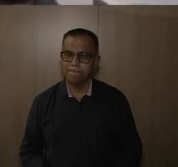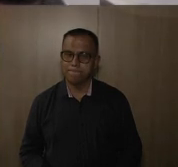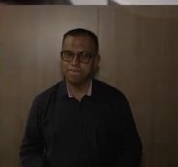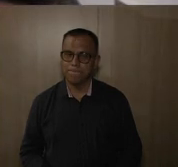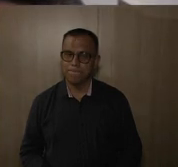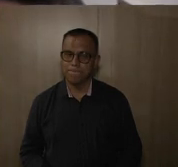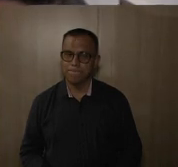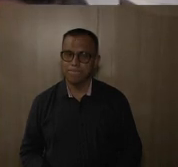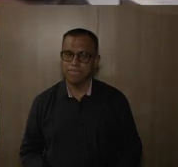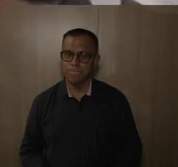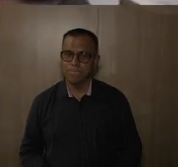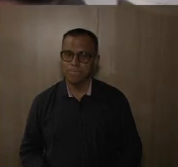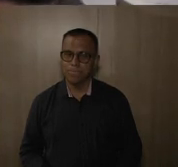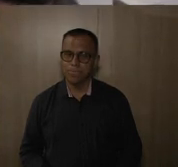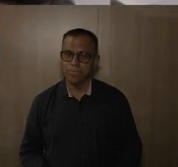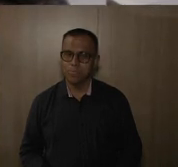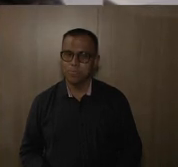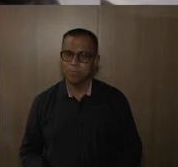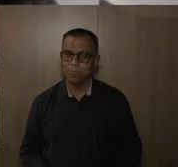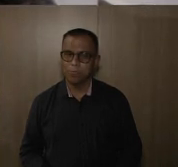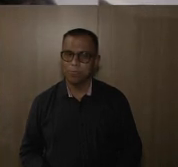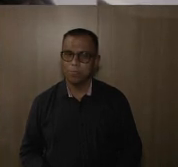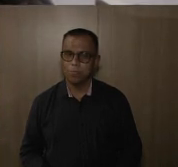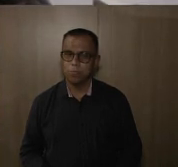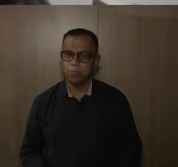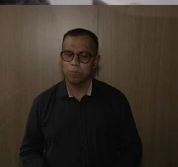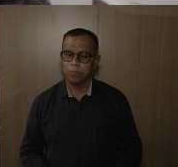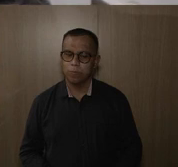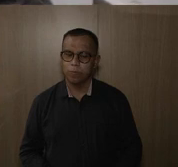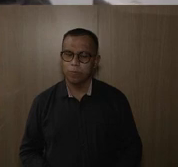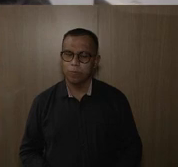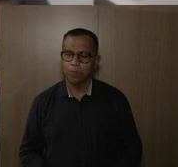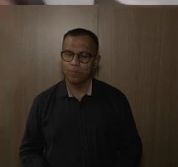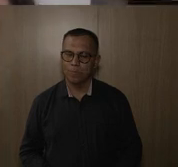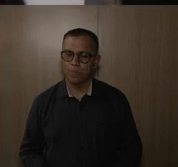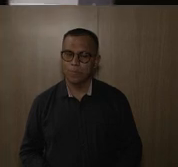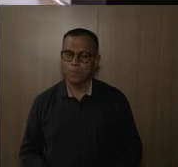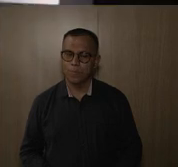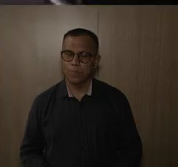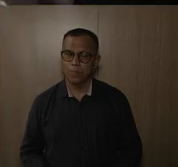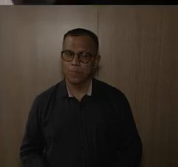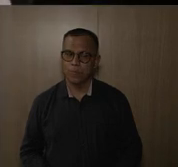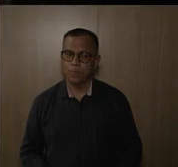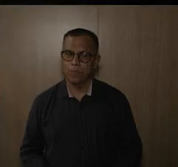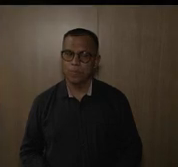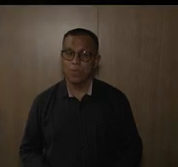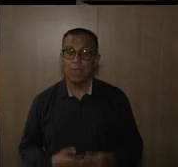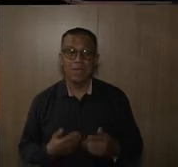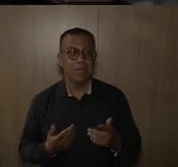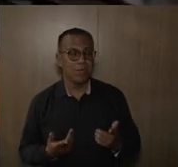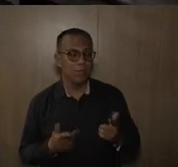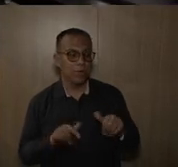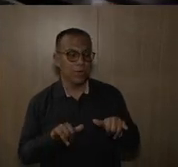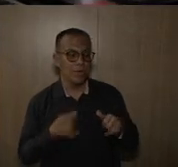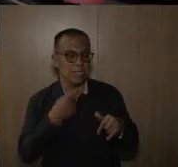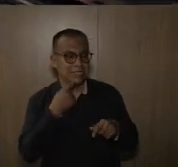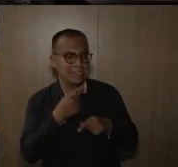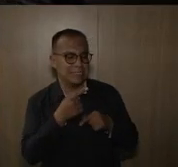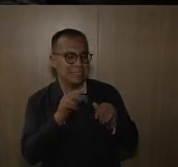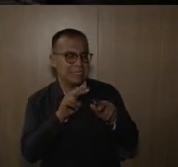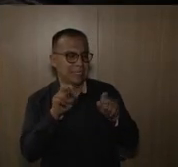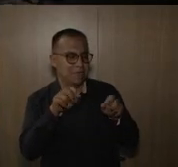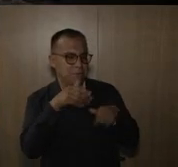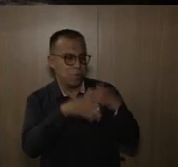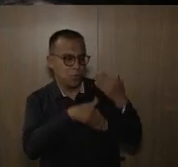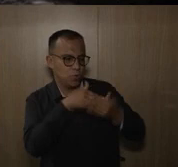que ha detectado usted en la aplicación y que vamos a poder apreciar en el futuro. Bueno, básicamente una de las principales es que podemos